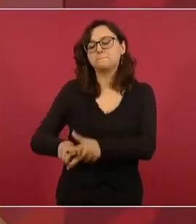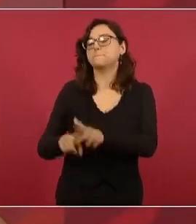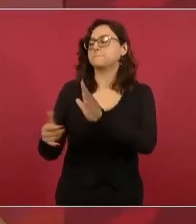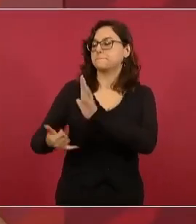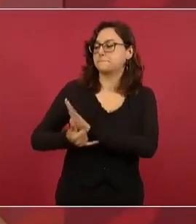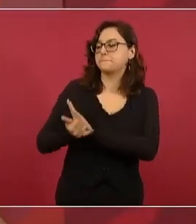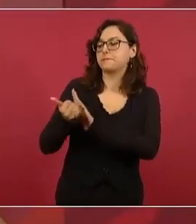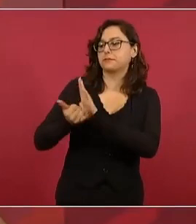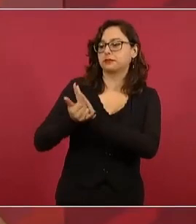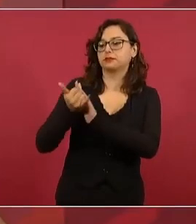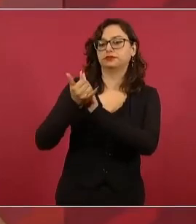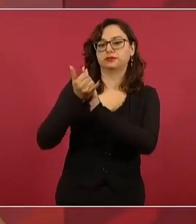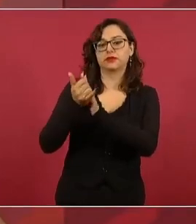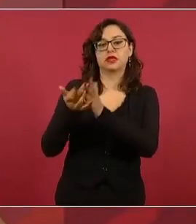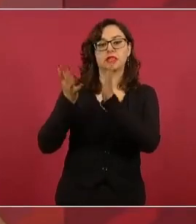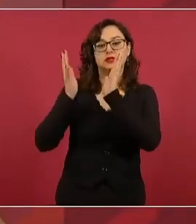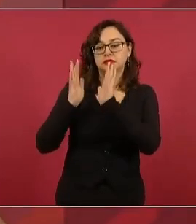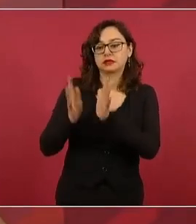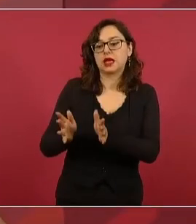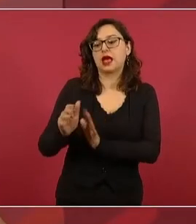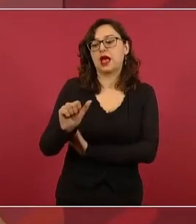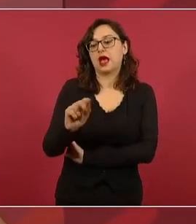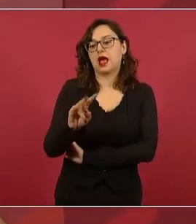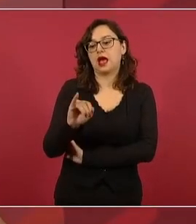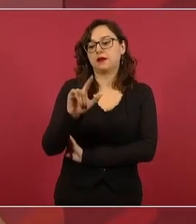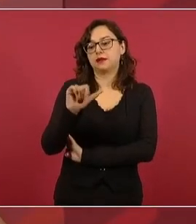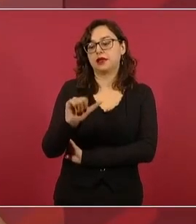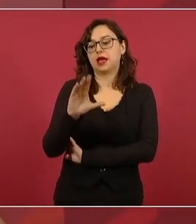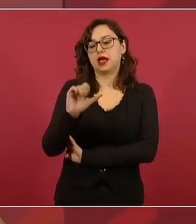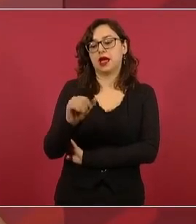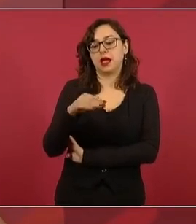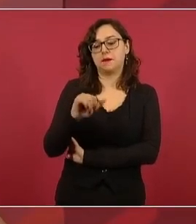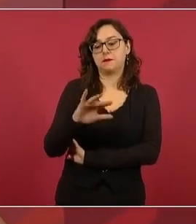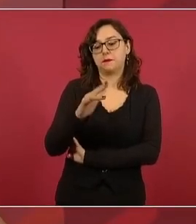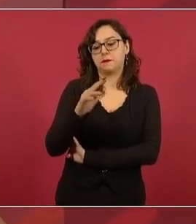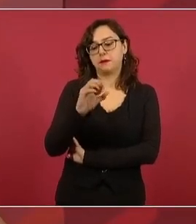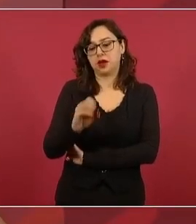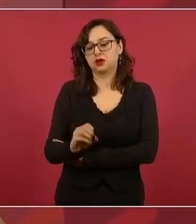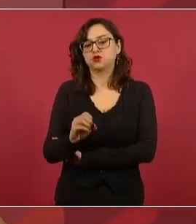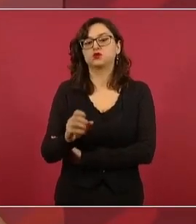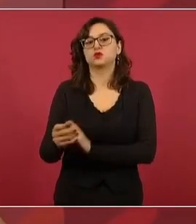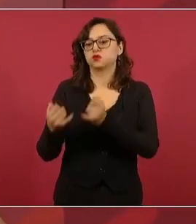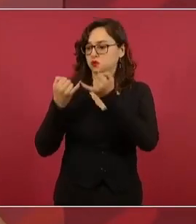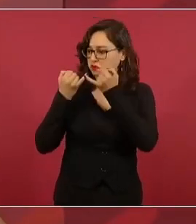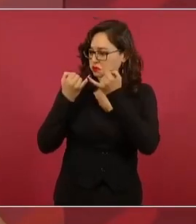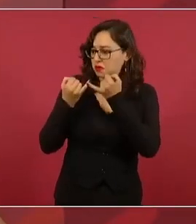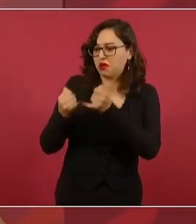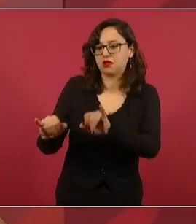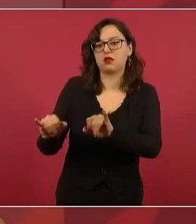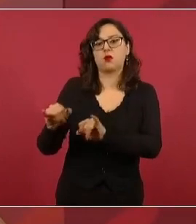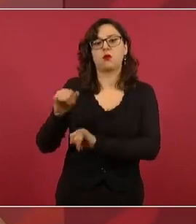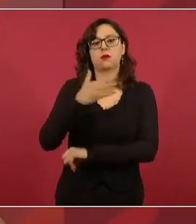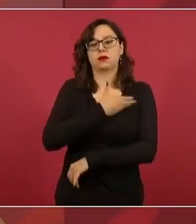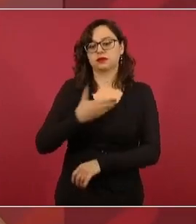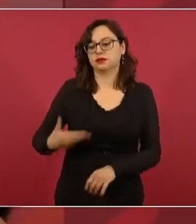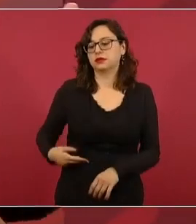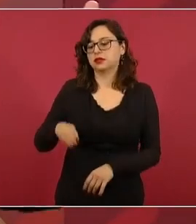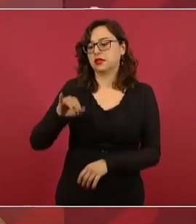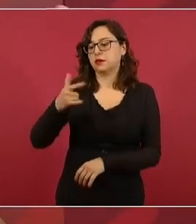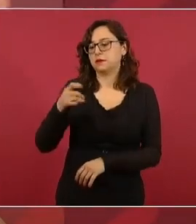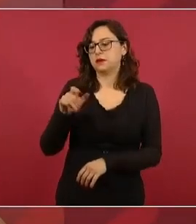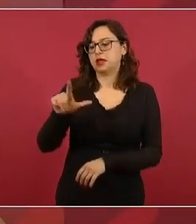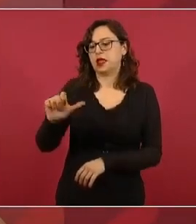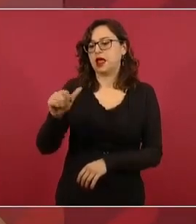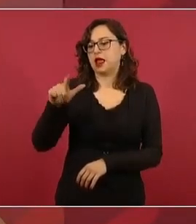lo inicia Ávila Camacho, el tren del sureste, lo termina y lo inaugura Miguel Alemán, y lo